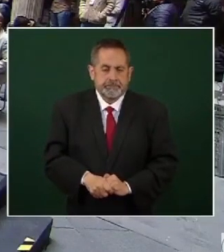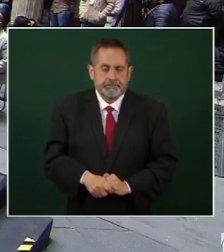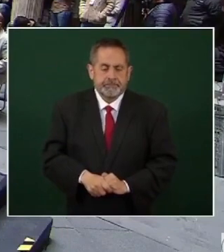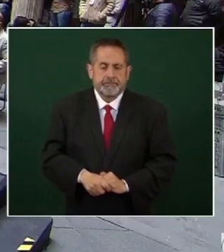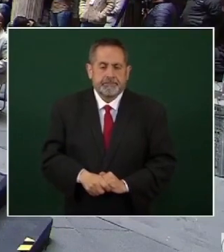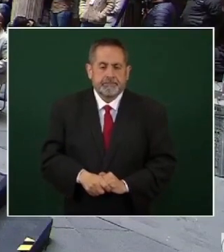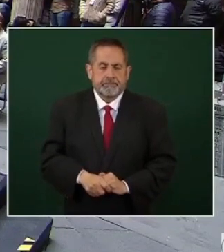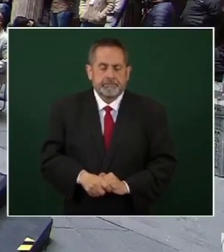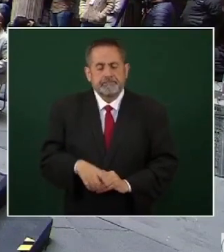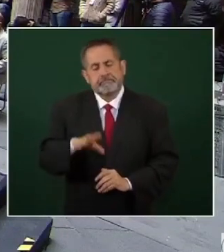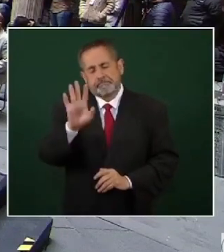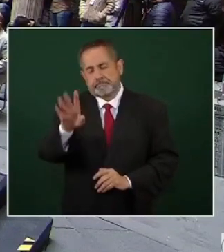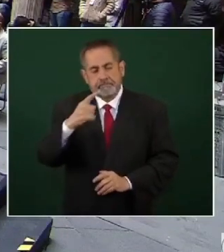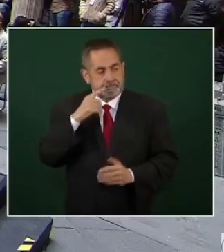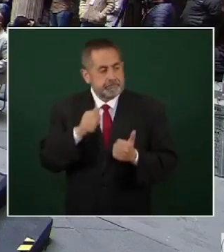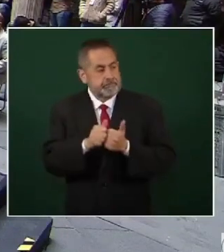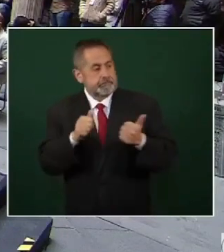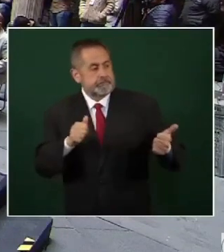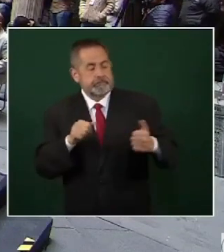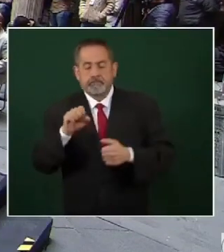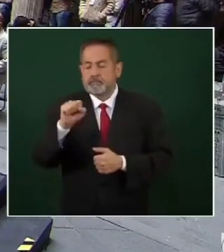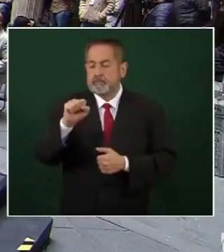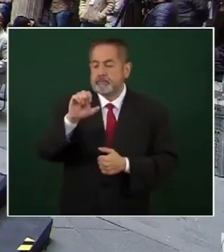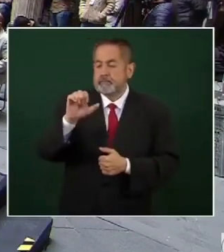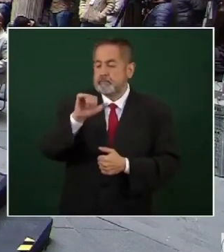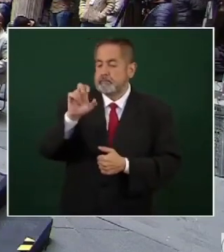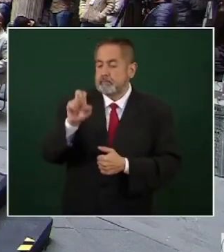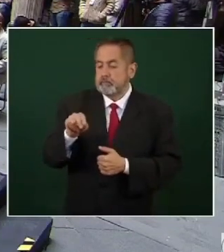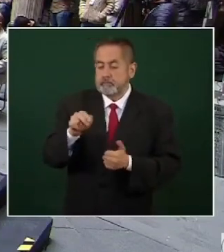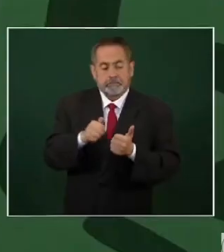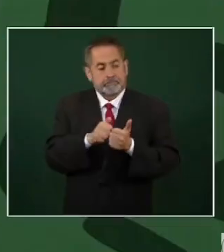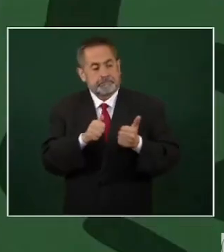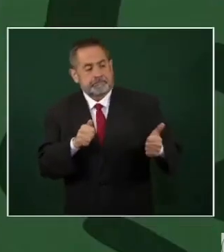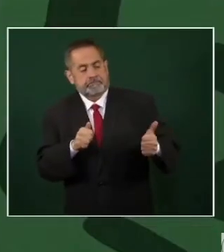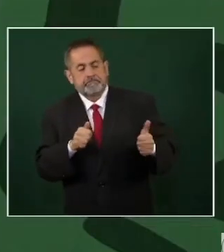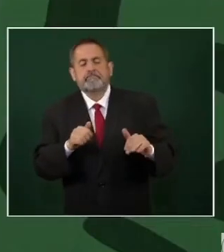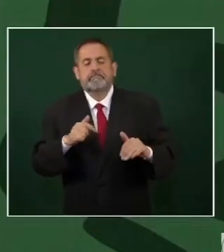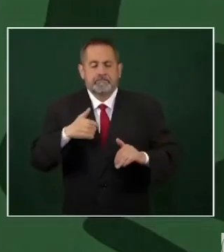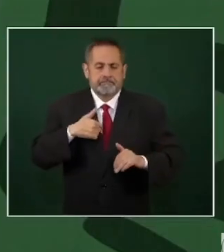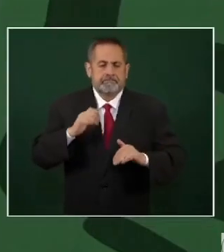es un poder autónomo. Nosotros ya hemos dado a conocer